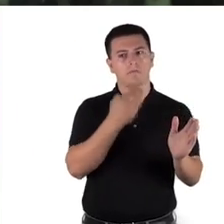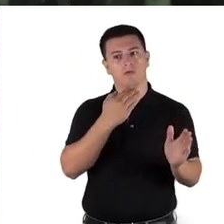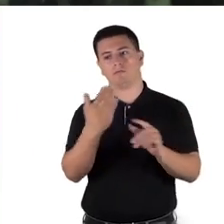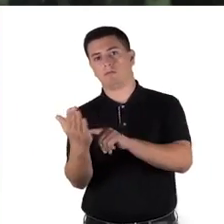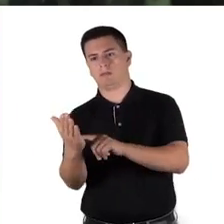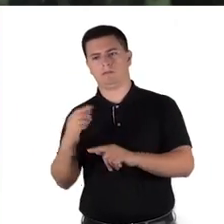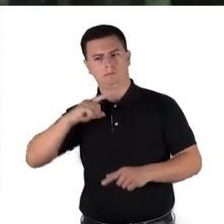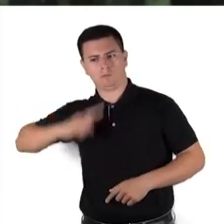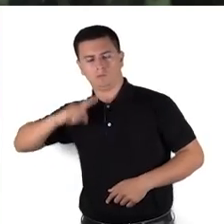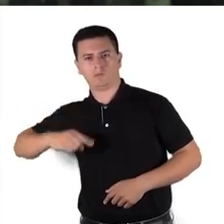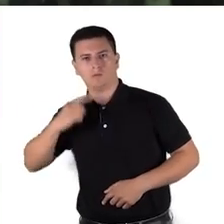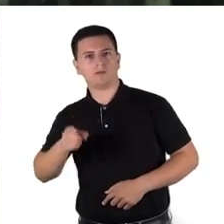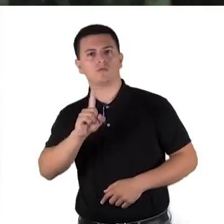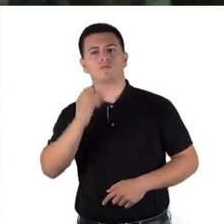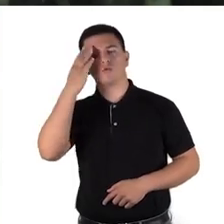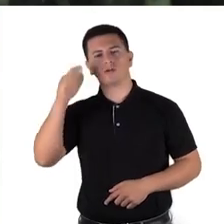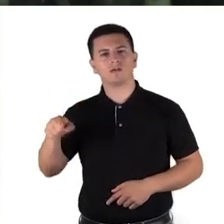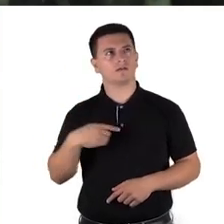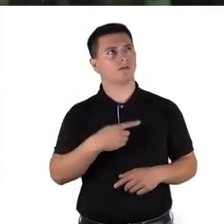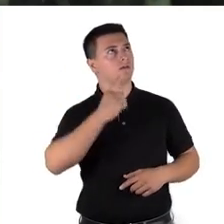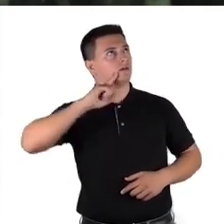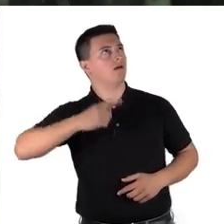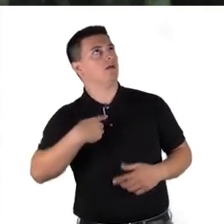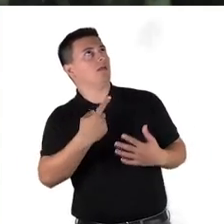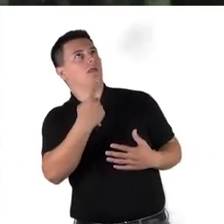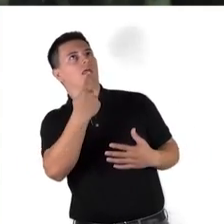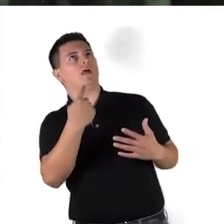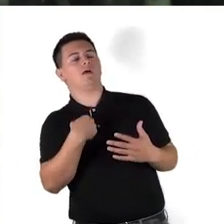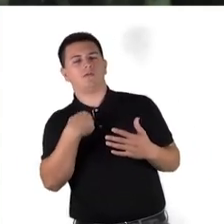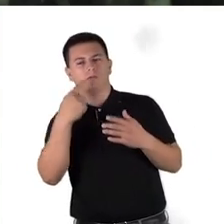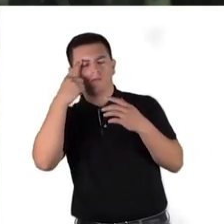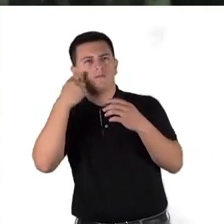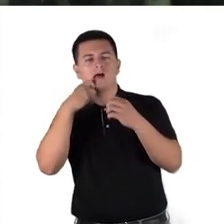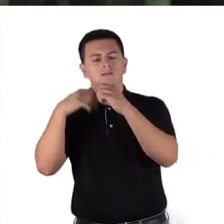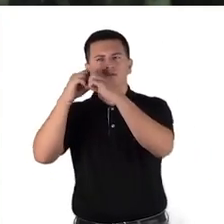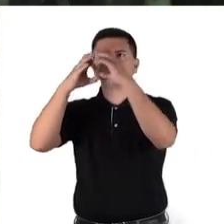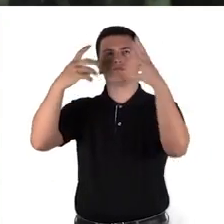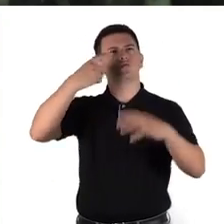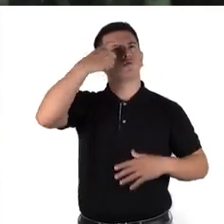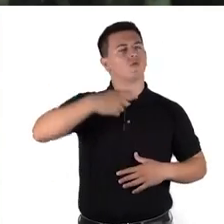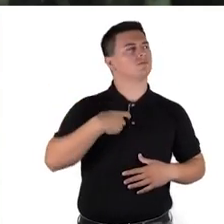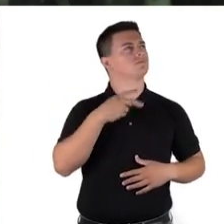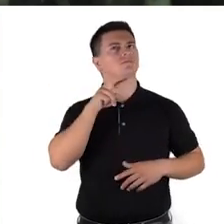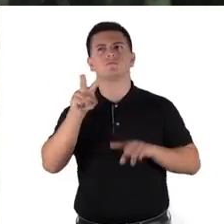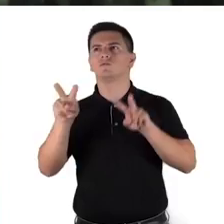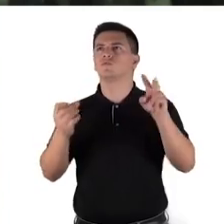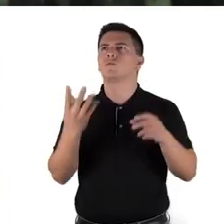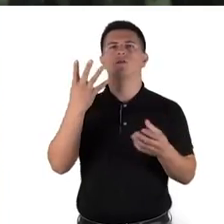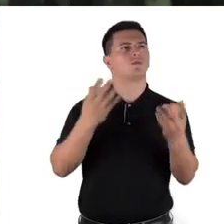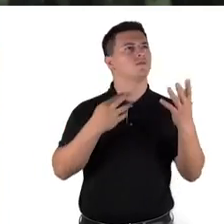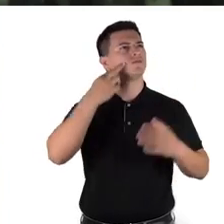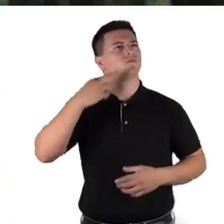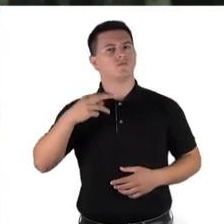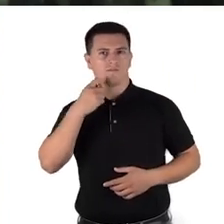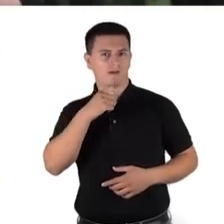del aprendizaje, pero tampoco llenarle la agenda de muchas actividades porque si no los niños no tienen tiempo de explorar o de tener tiempo de estar